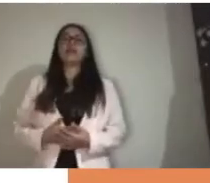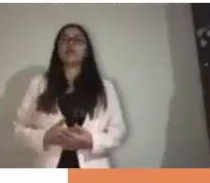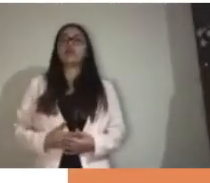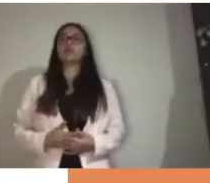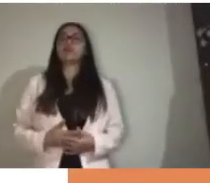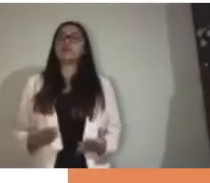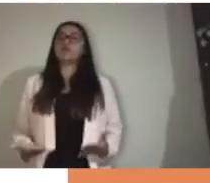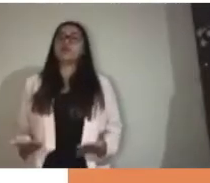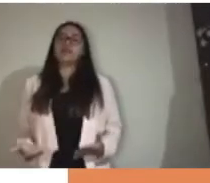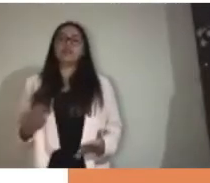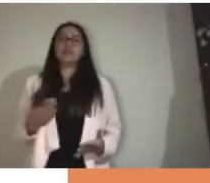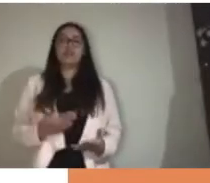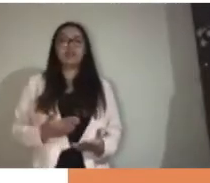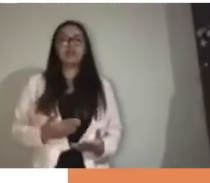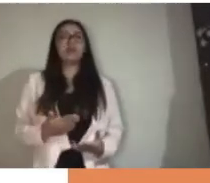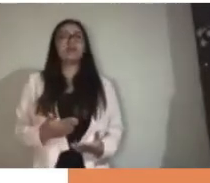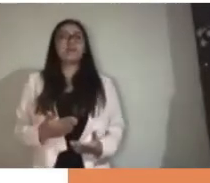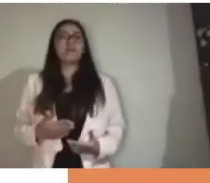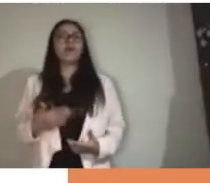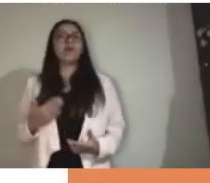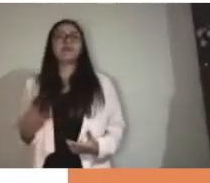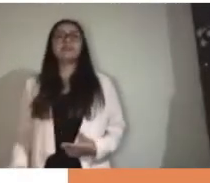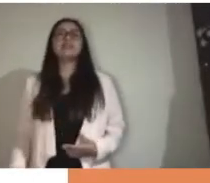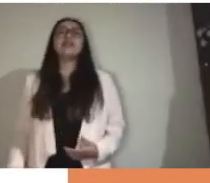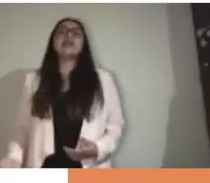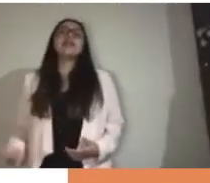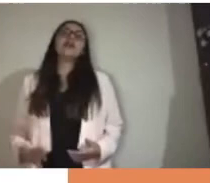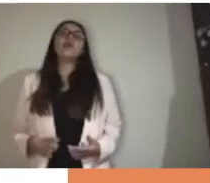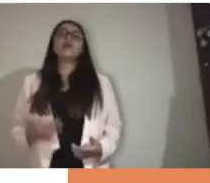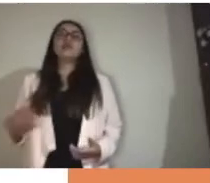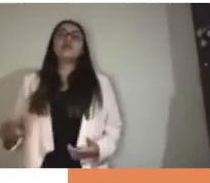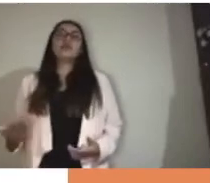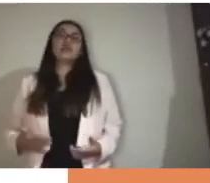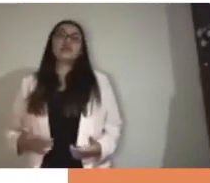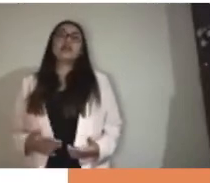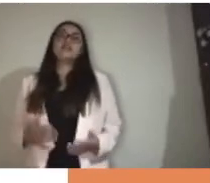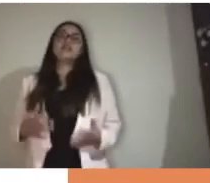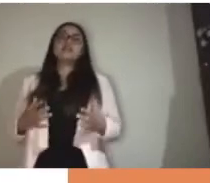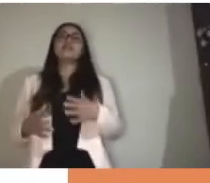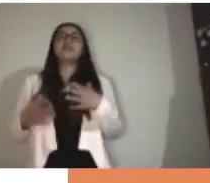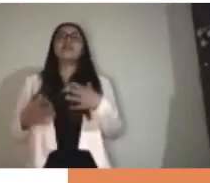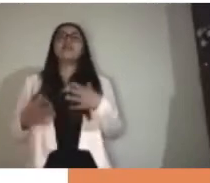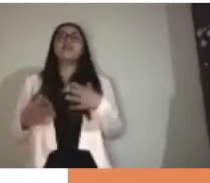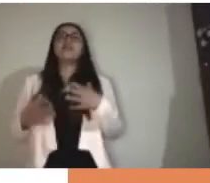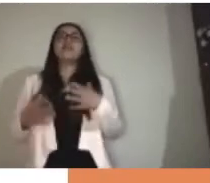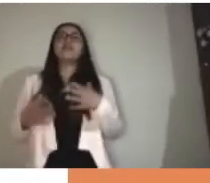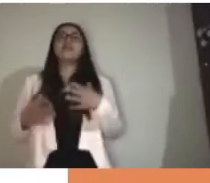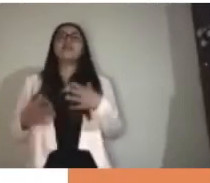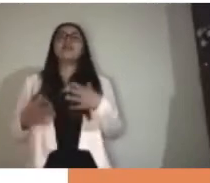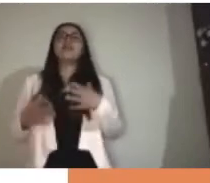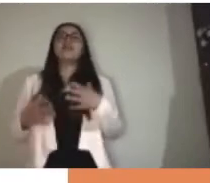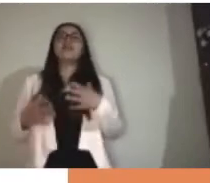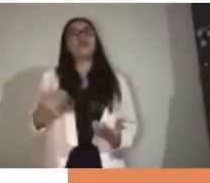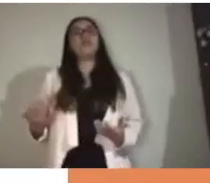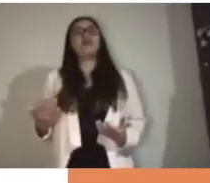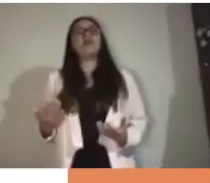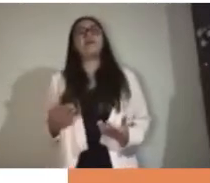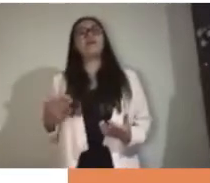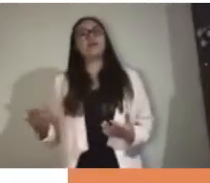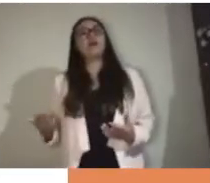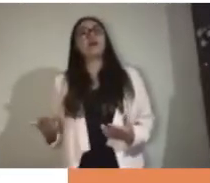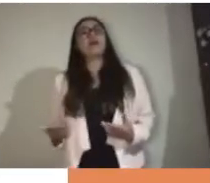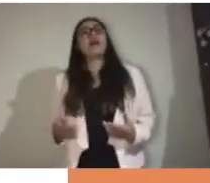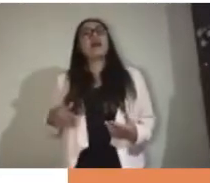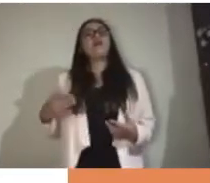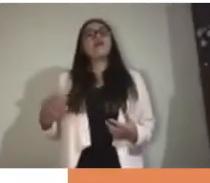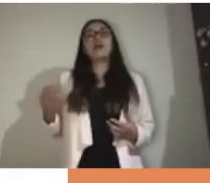un estudio observacional retrospectivo de tipo cohortes, en el cual se evaluaron esos factores asociados a una sobrevida